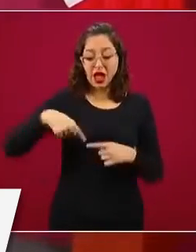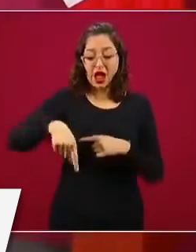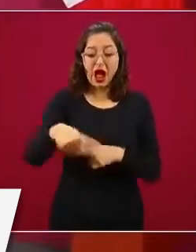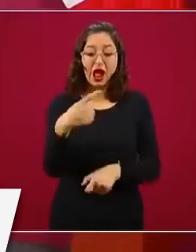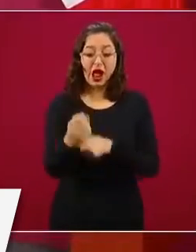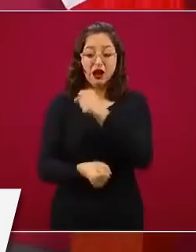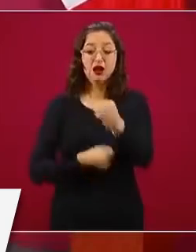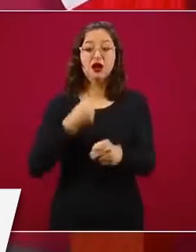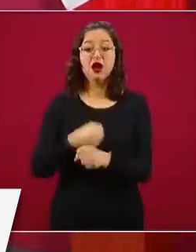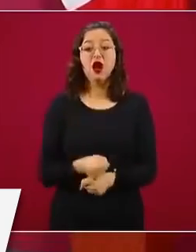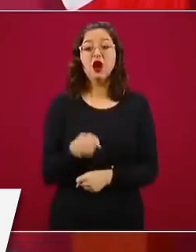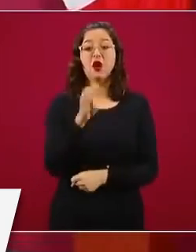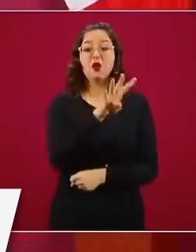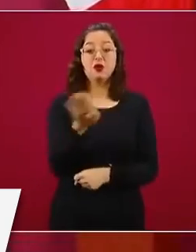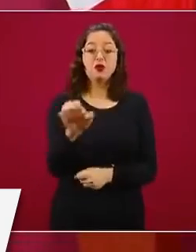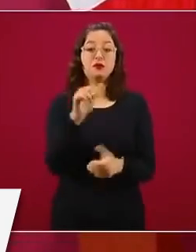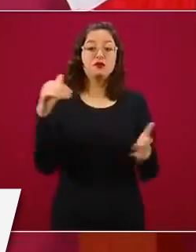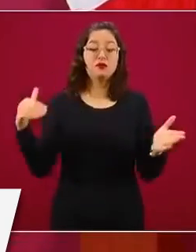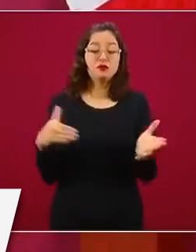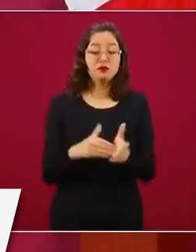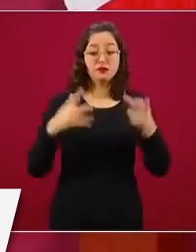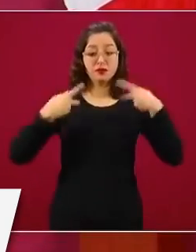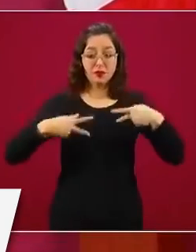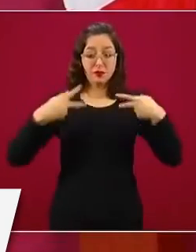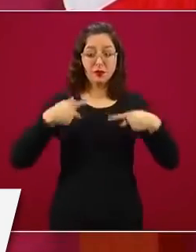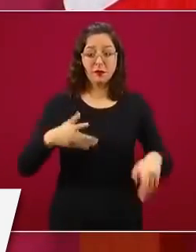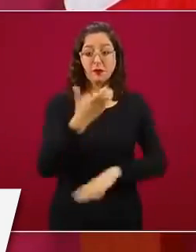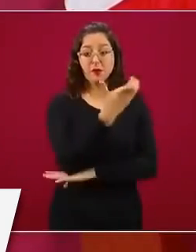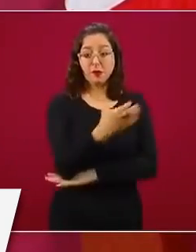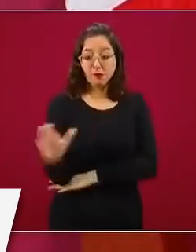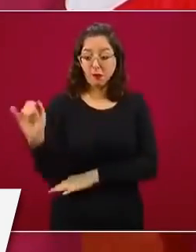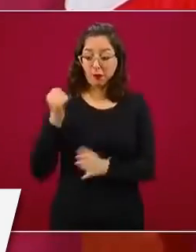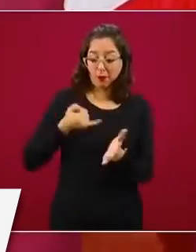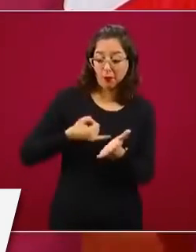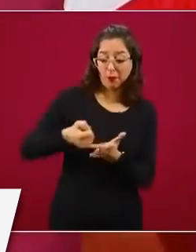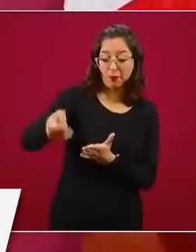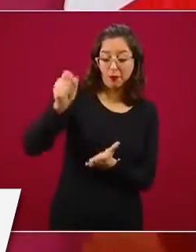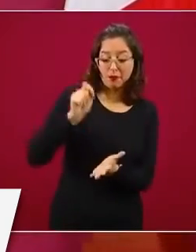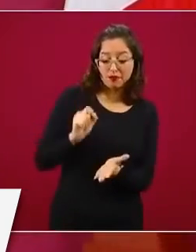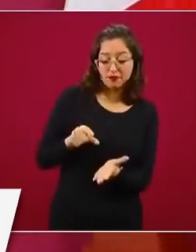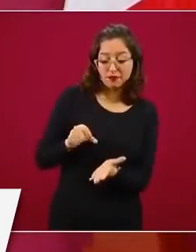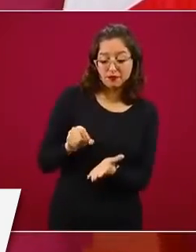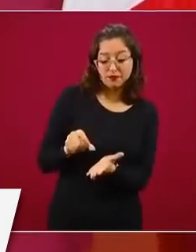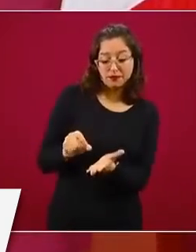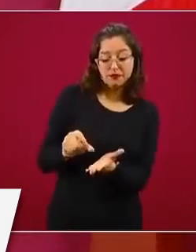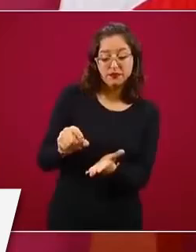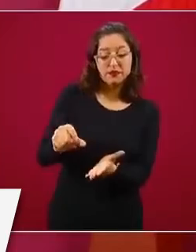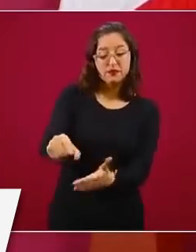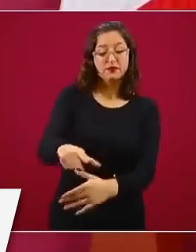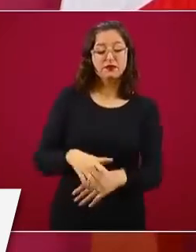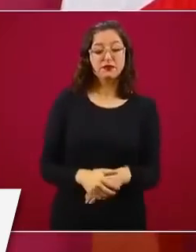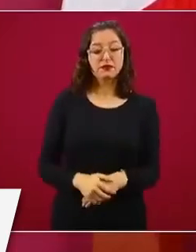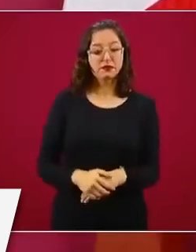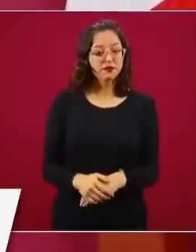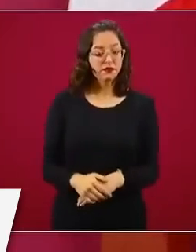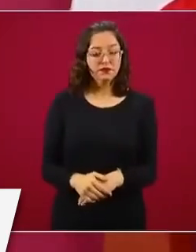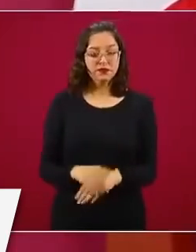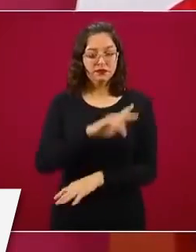año 400,000 campesinos sembrando. Es un programa único